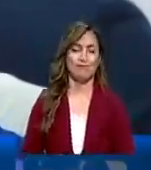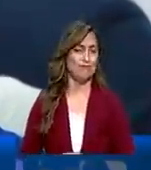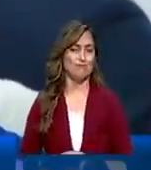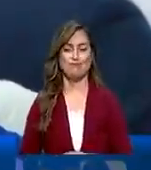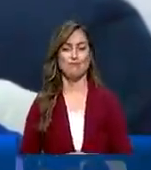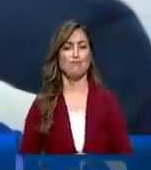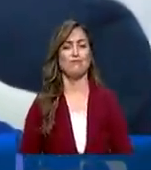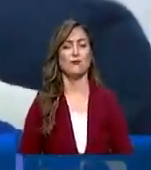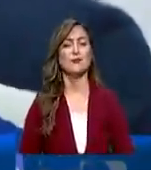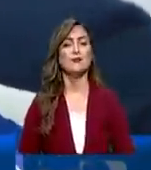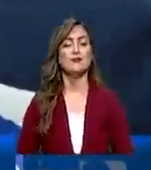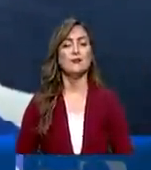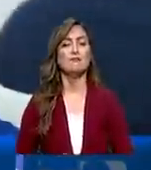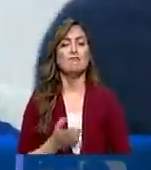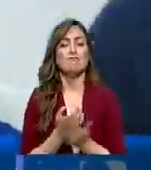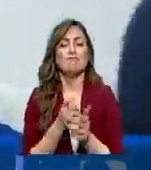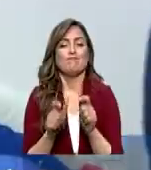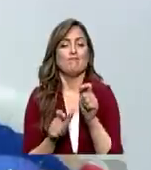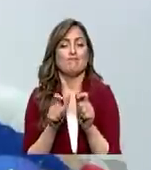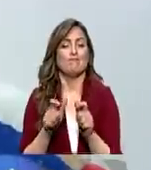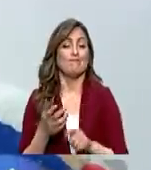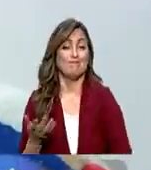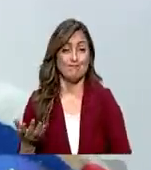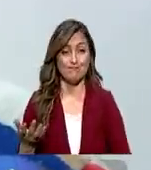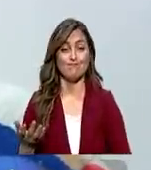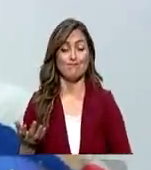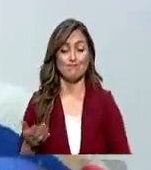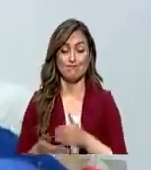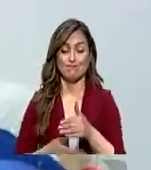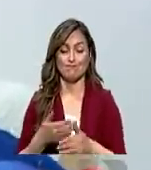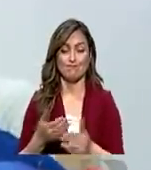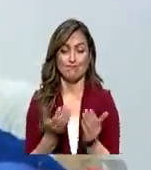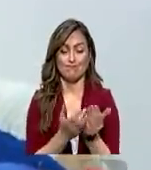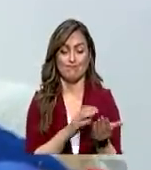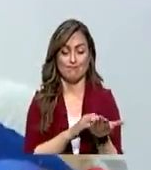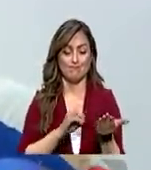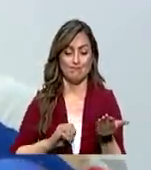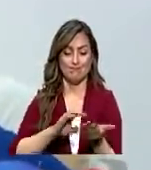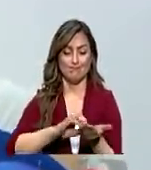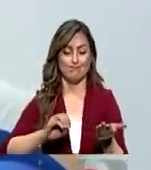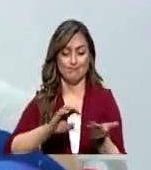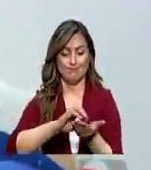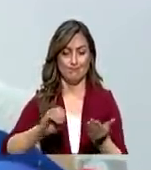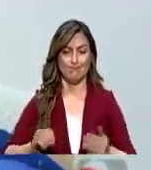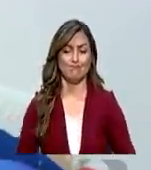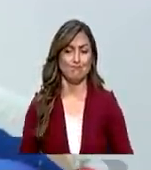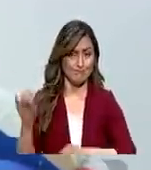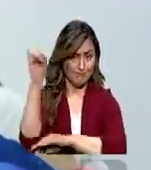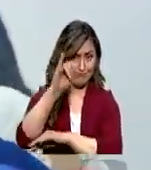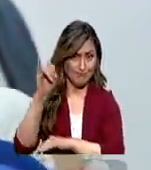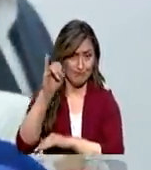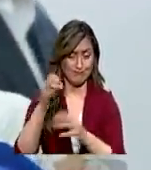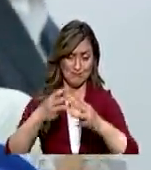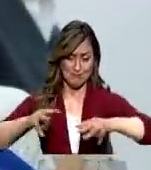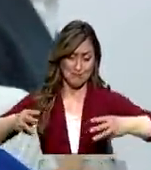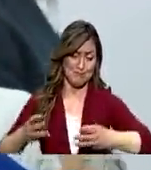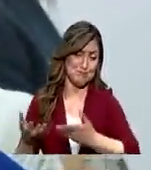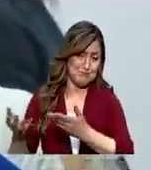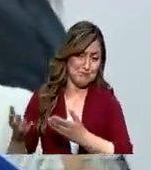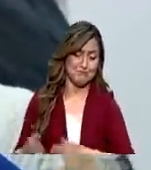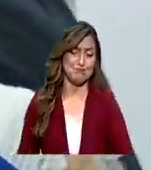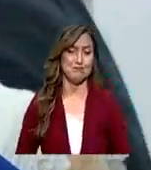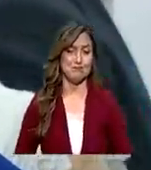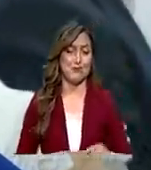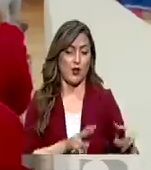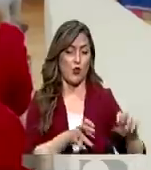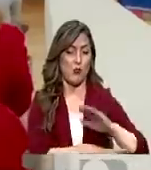un poco de economía hacia las personas que se dedican a los procesos de reciclaje, dando a la industria material prima que no sea extraída